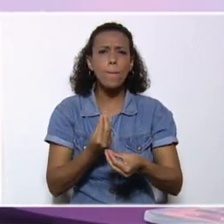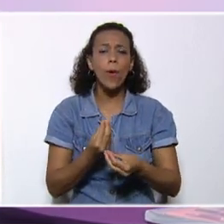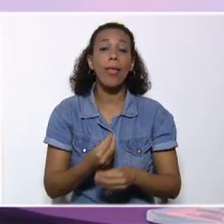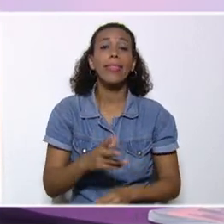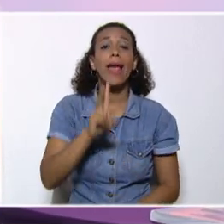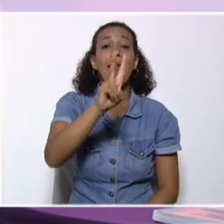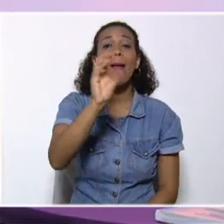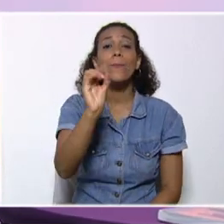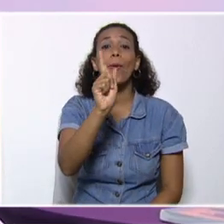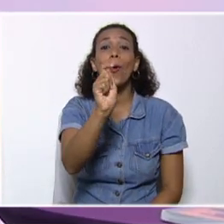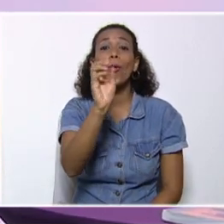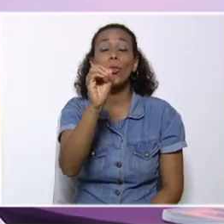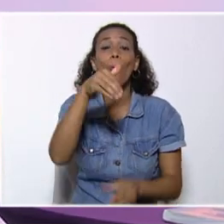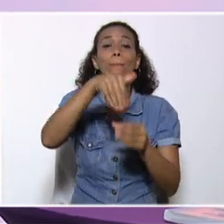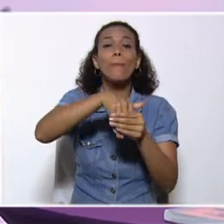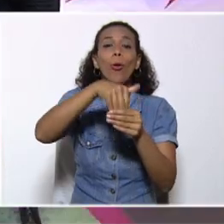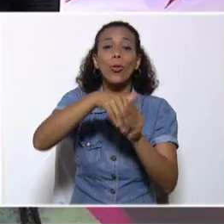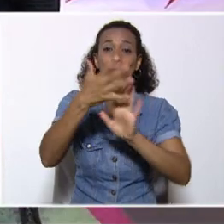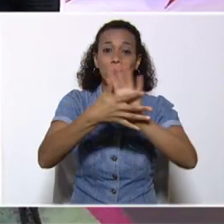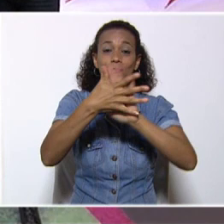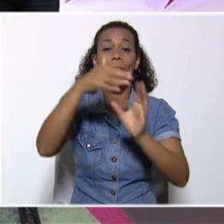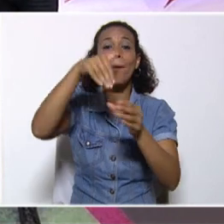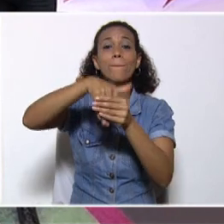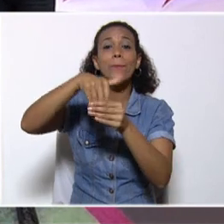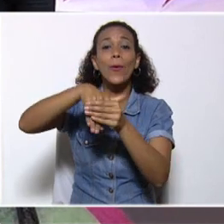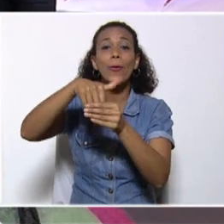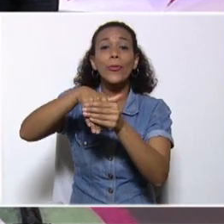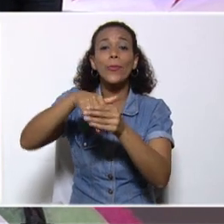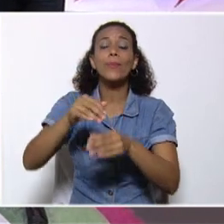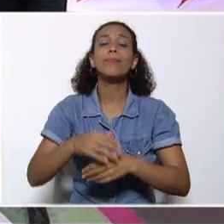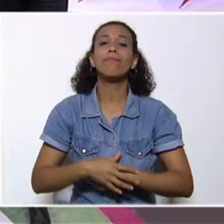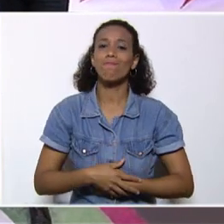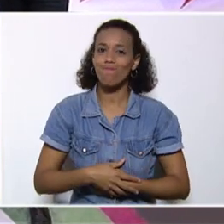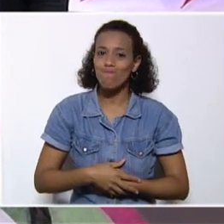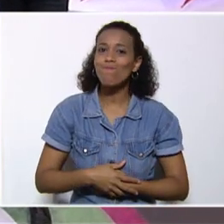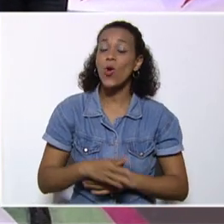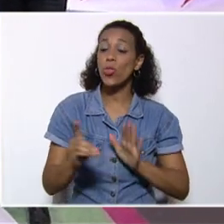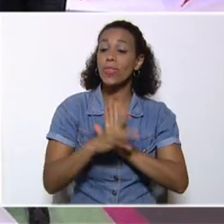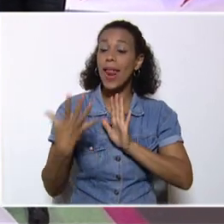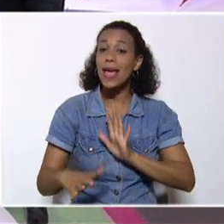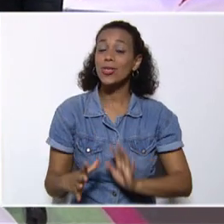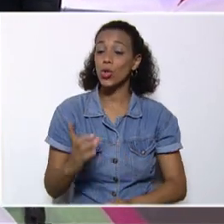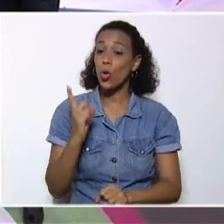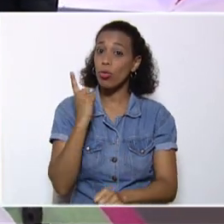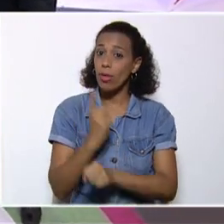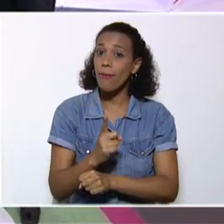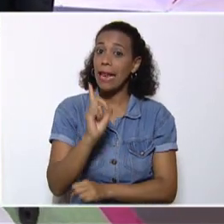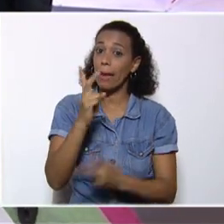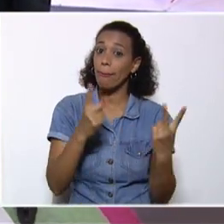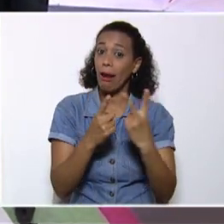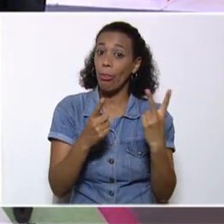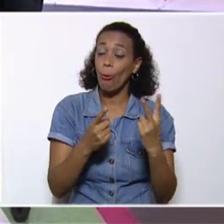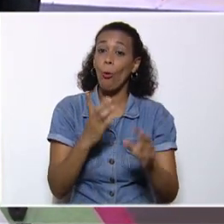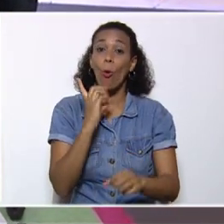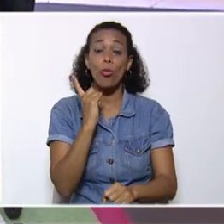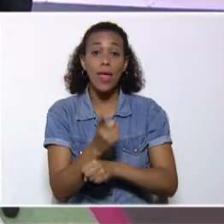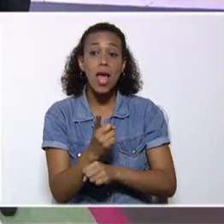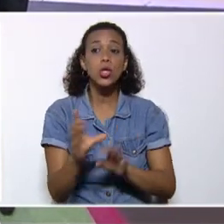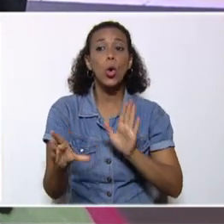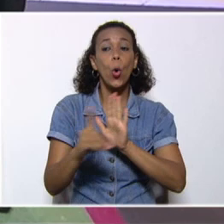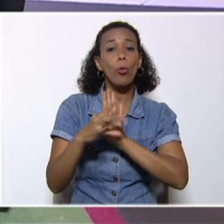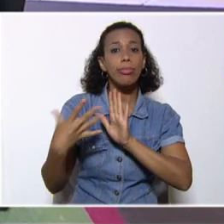del voto. Es un derecho y un deber ciudadano, Miriam. Por supuesto que sí. Entonces es importante que lo tomemos en cuenta.